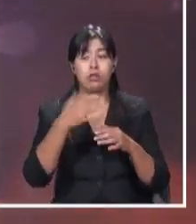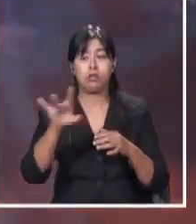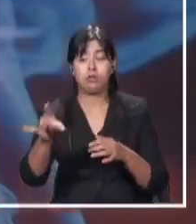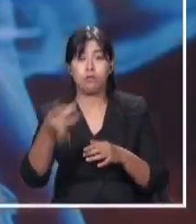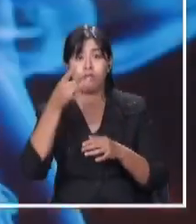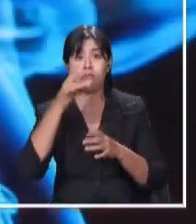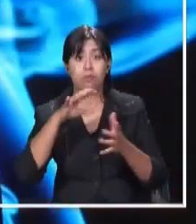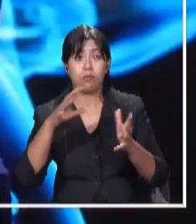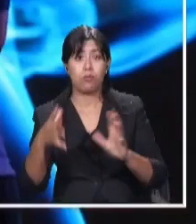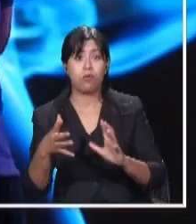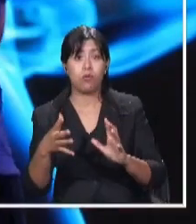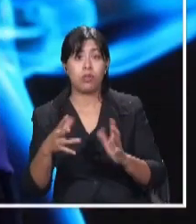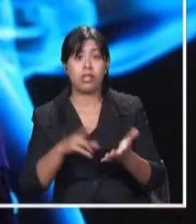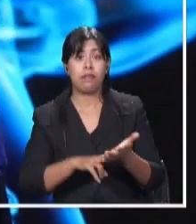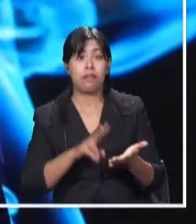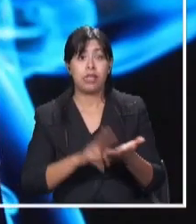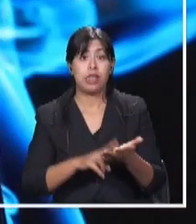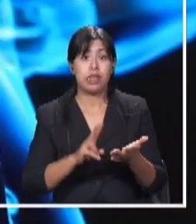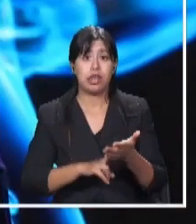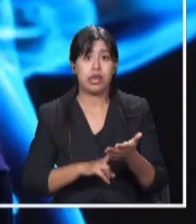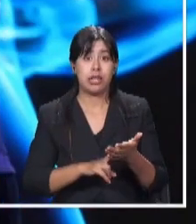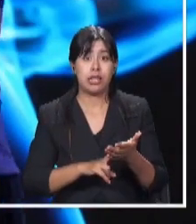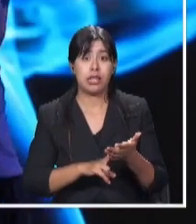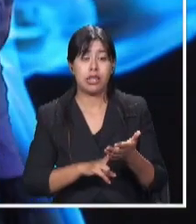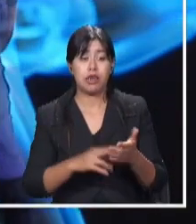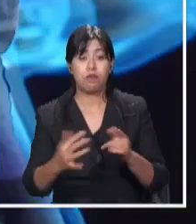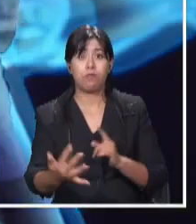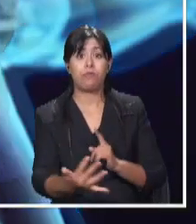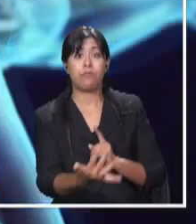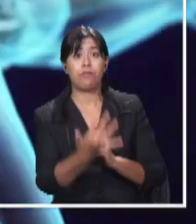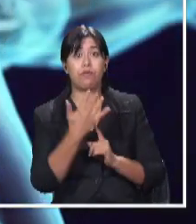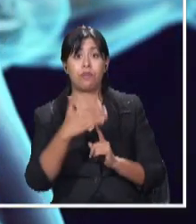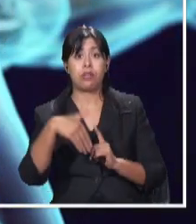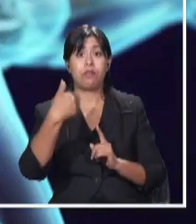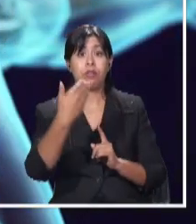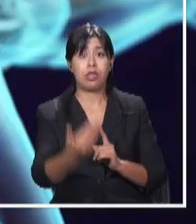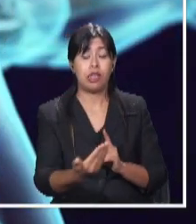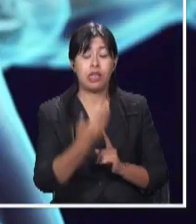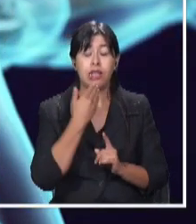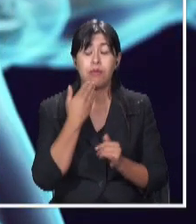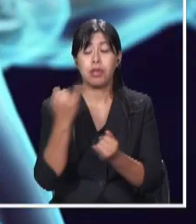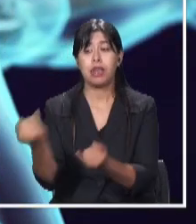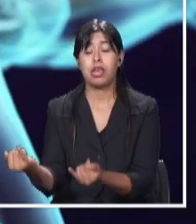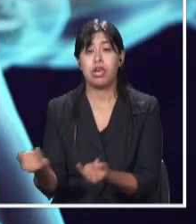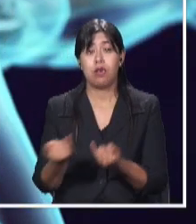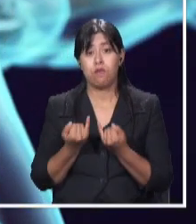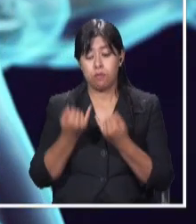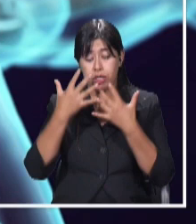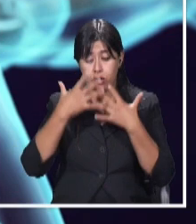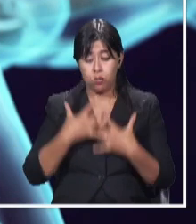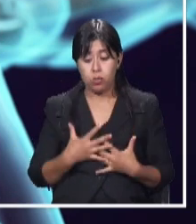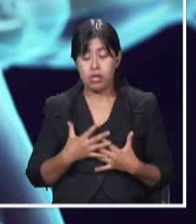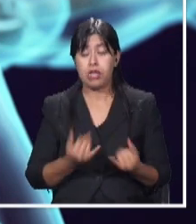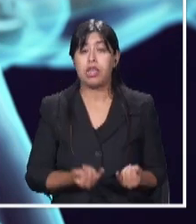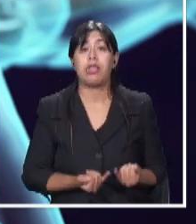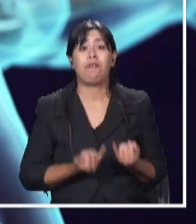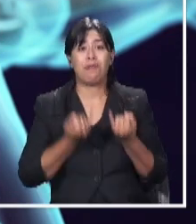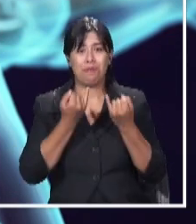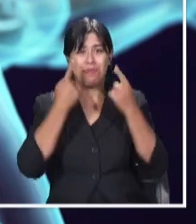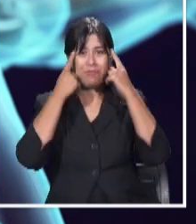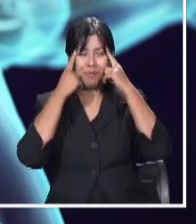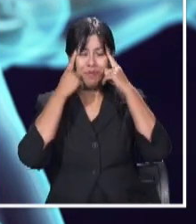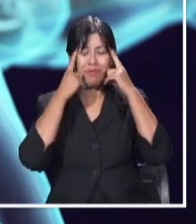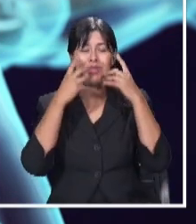está influenciada no solo por la información externa, sino que también por la información de nuestros cuerpos y cerebros. O sea, sabemos muy bien